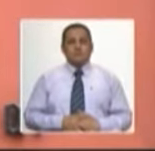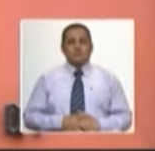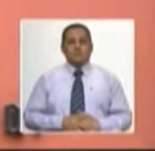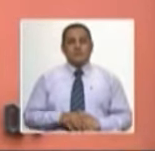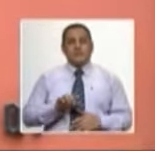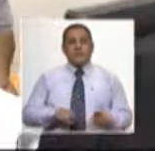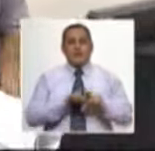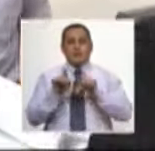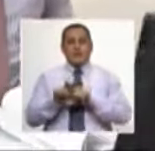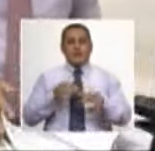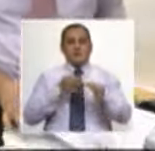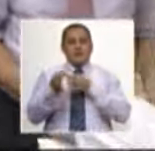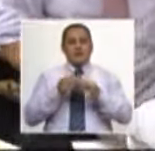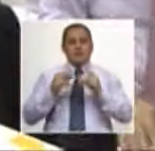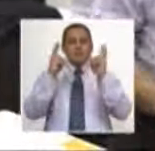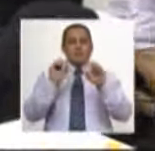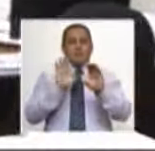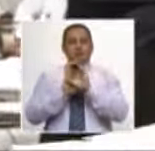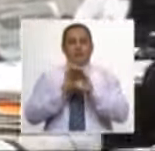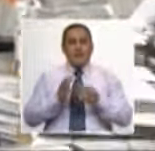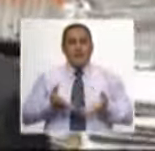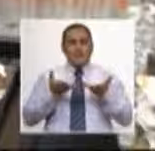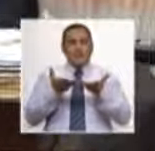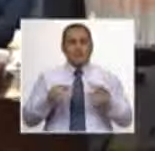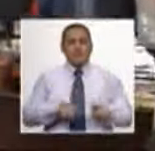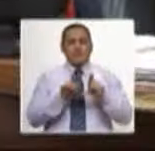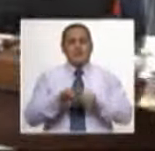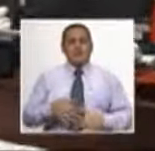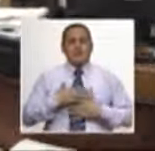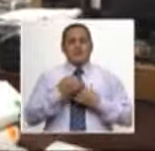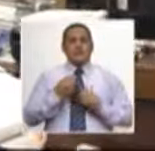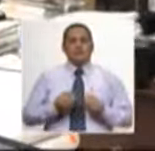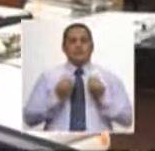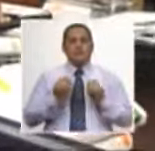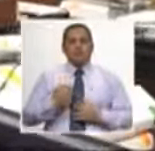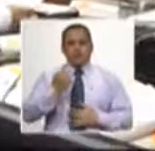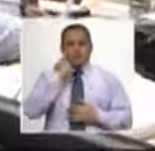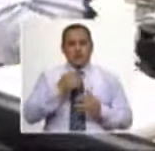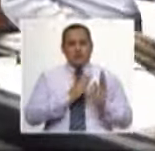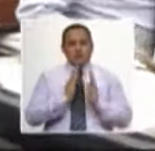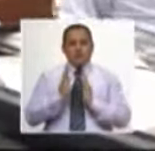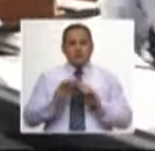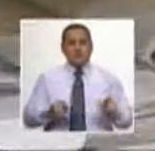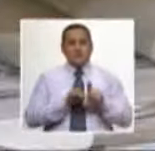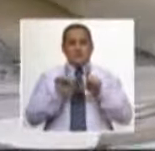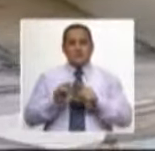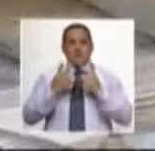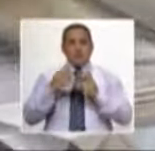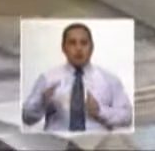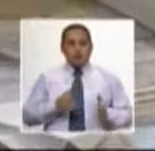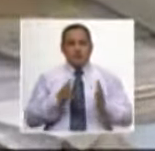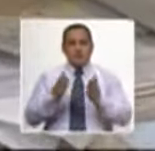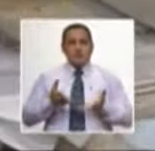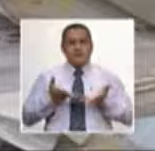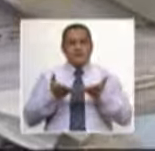De otro lado, el quehacer constitucional ha generado también el interés por conocer de sus procesos y en esa orientación es